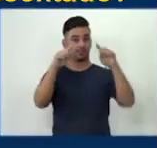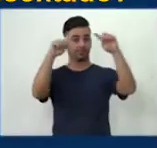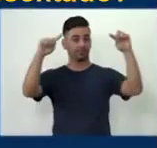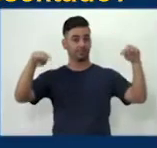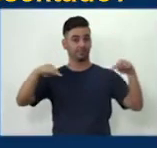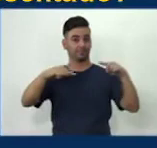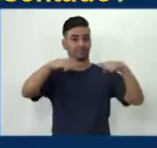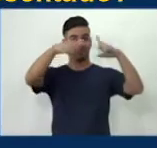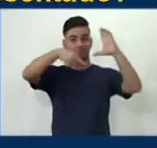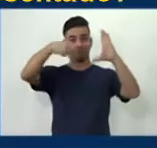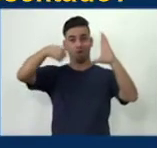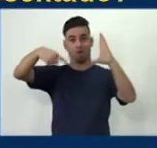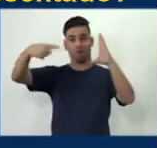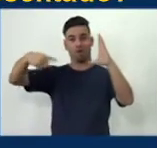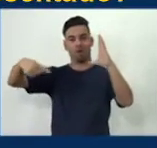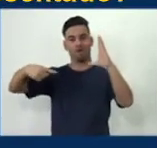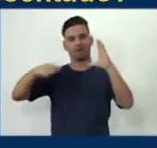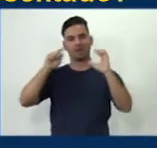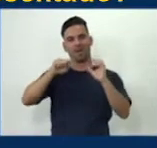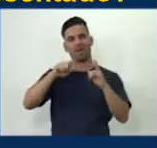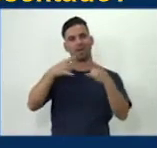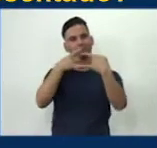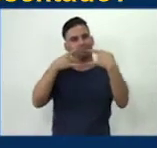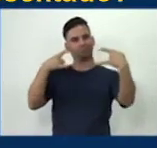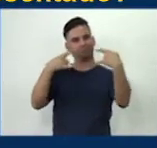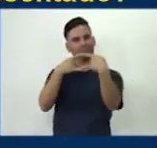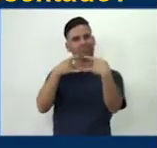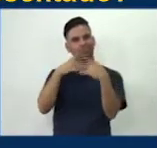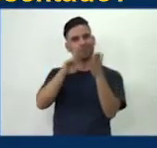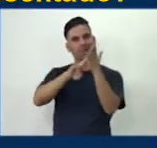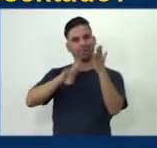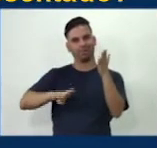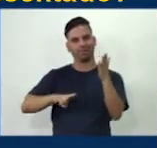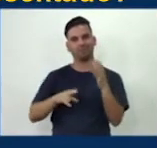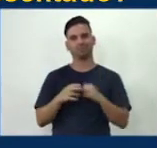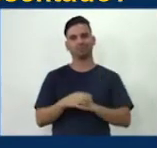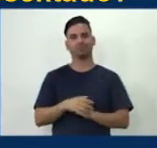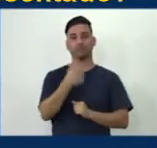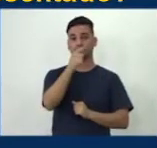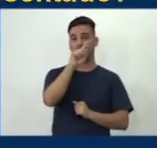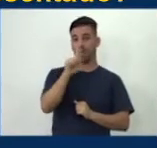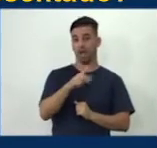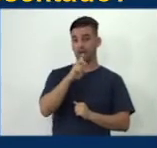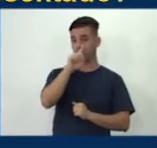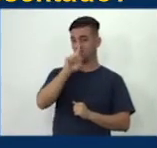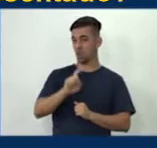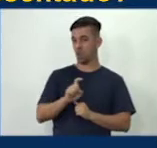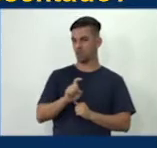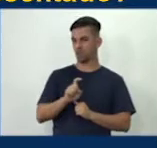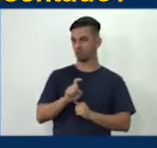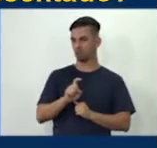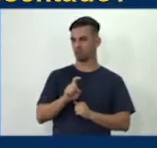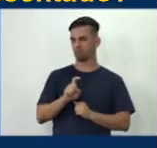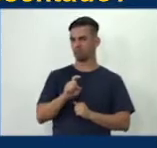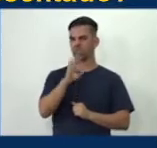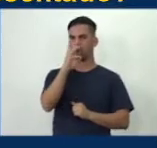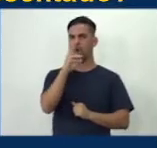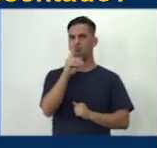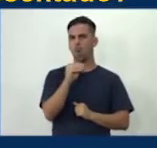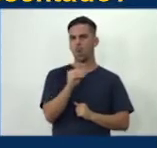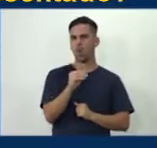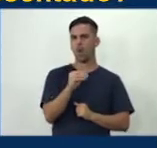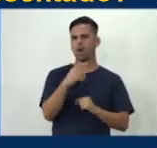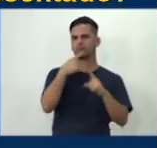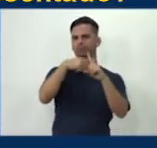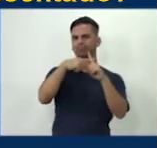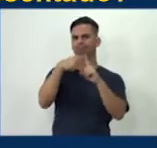figura representa una bobina con corriente eléctrica y un imán que interactúa con ella. Inciso A, señale los